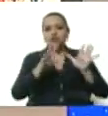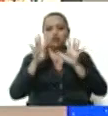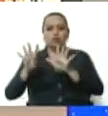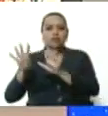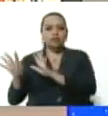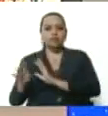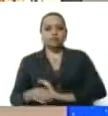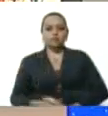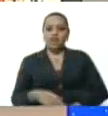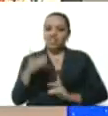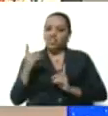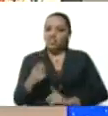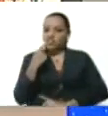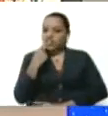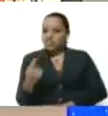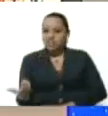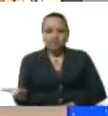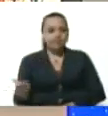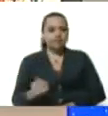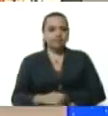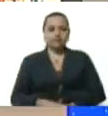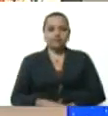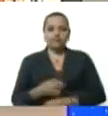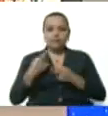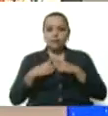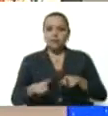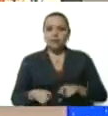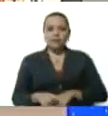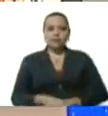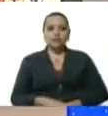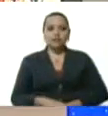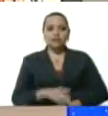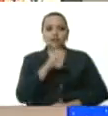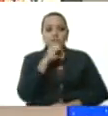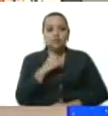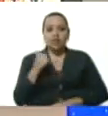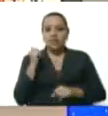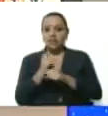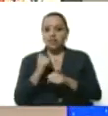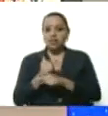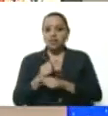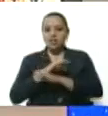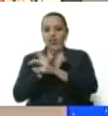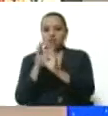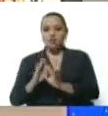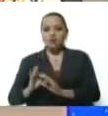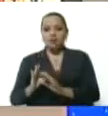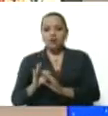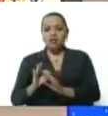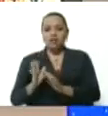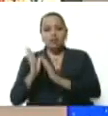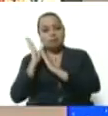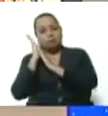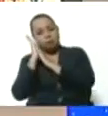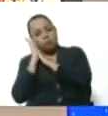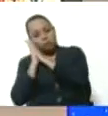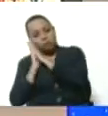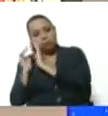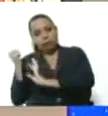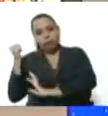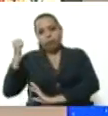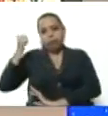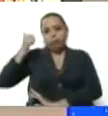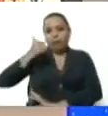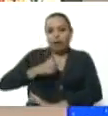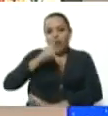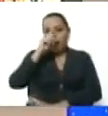1899. Tengo que decirlo de esta manera. Pero en este caso está actuando como un comodín durmiente durante décadas